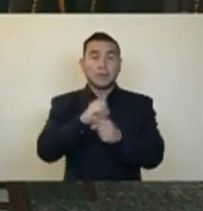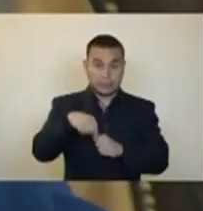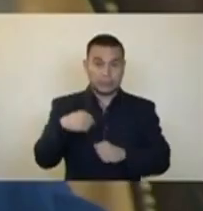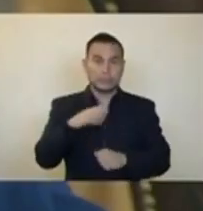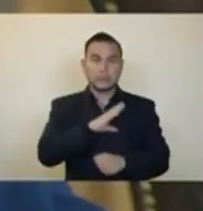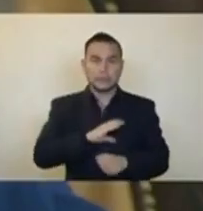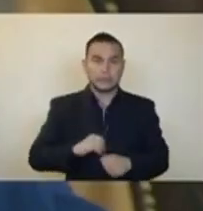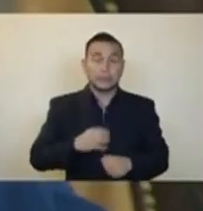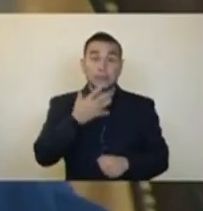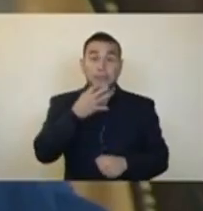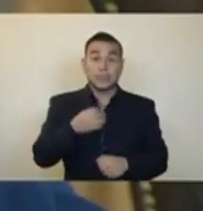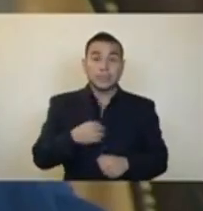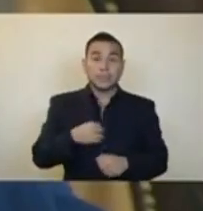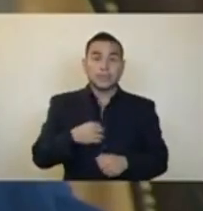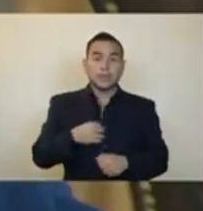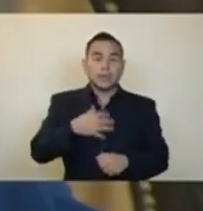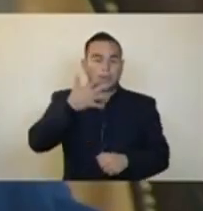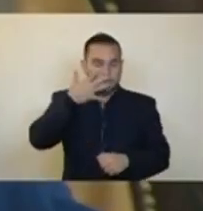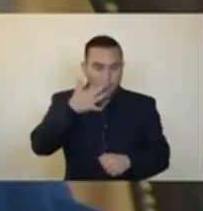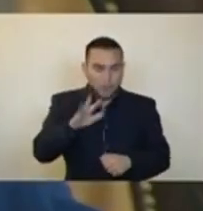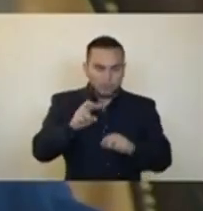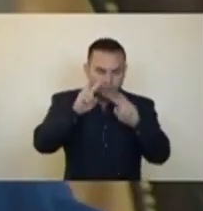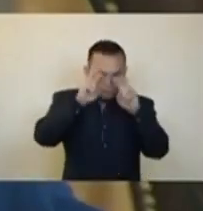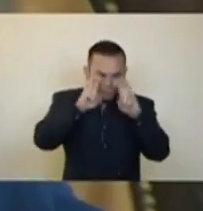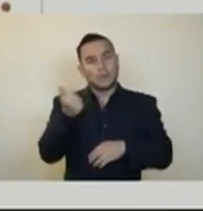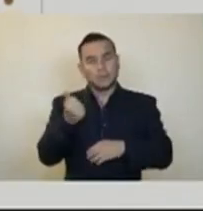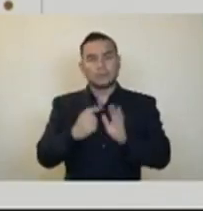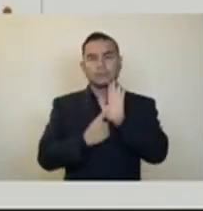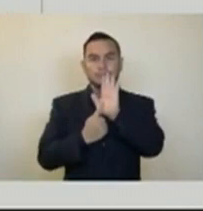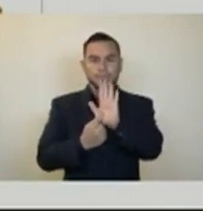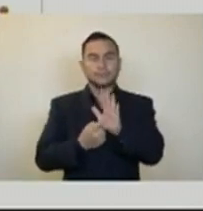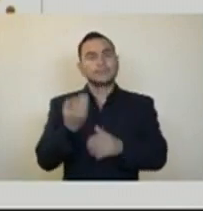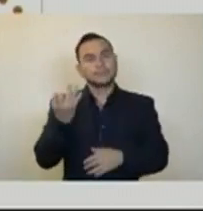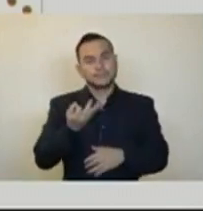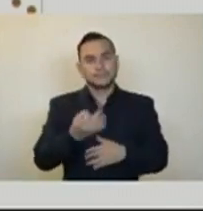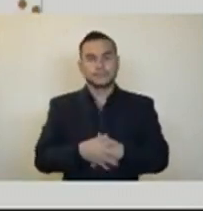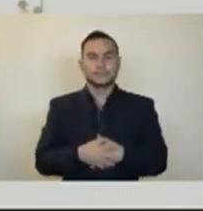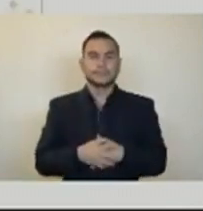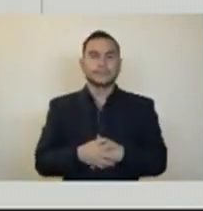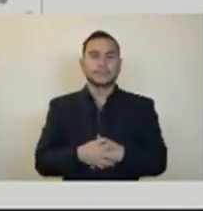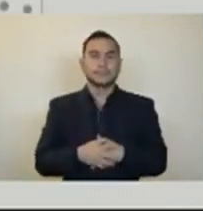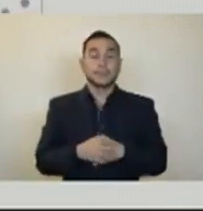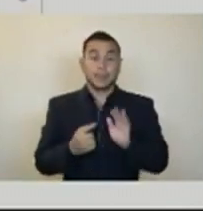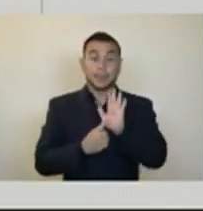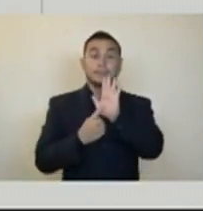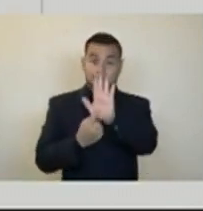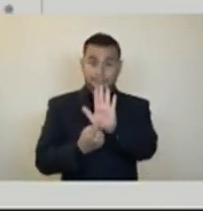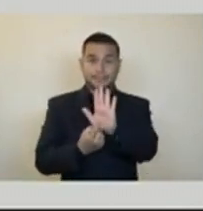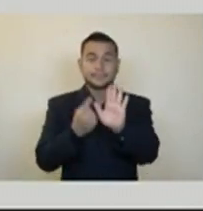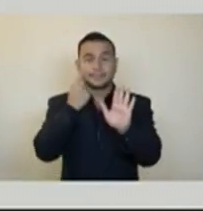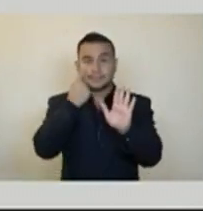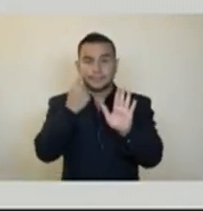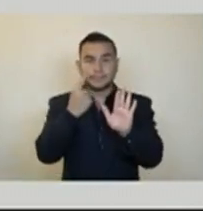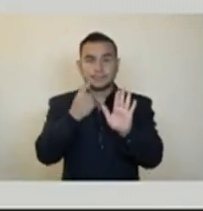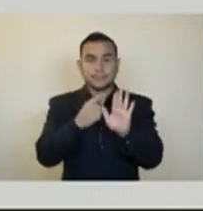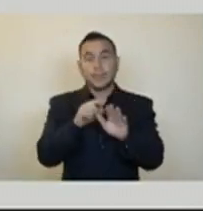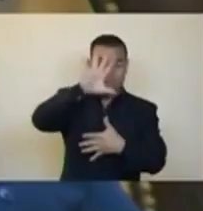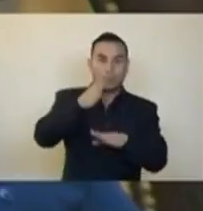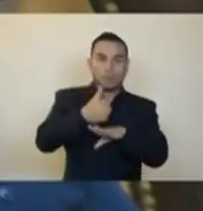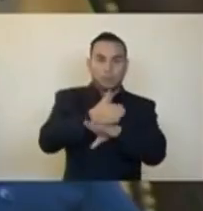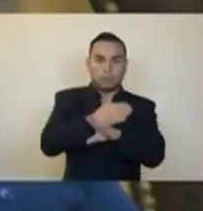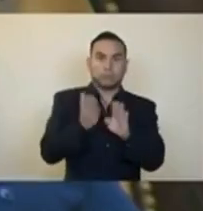país calificó de positivo el manejo que hace el gobierno del salvador en esta pandemia a la que no estamos inmunes